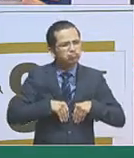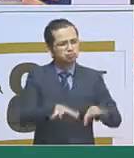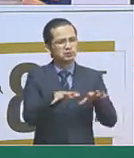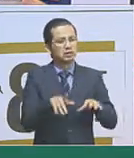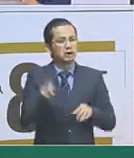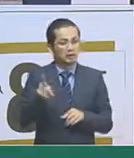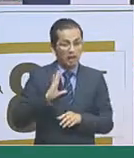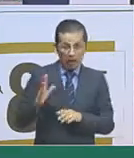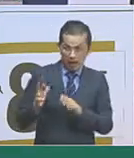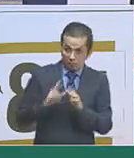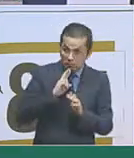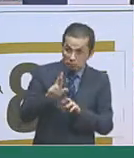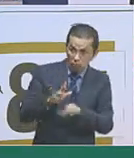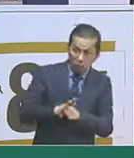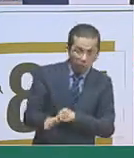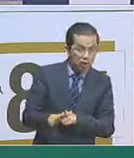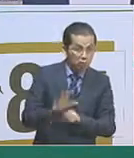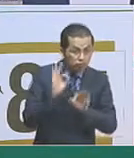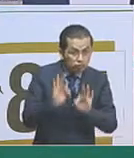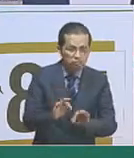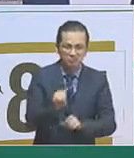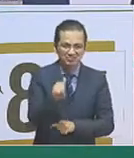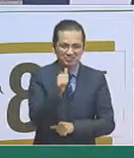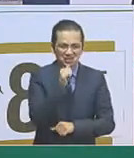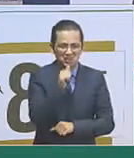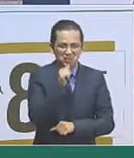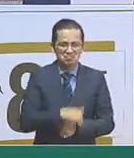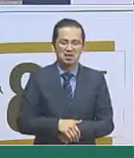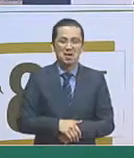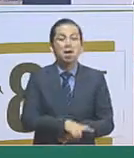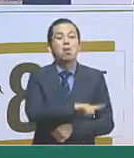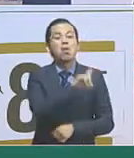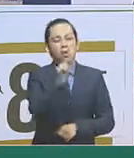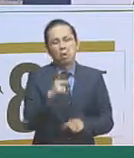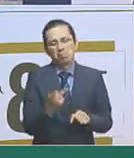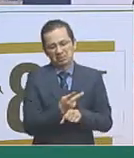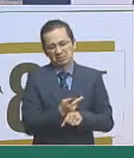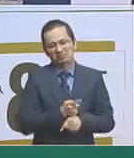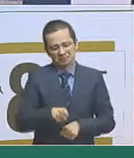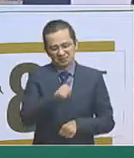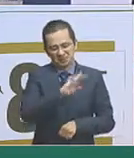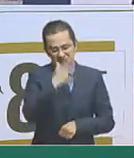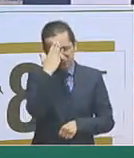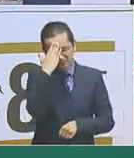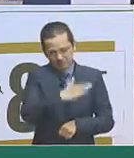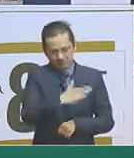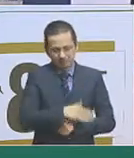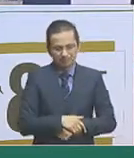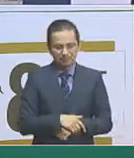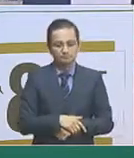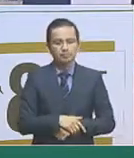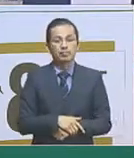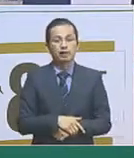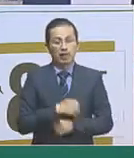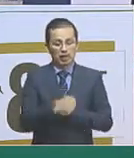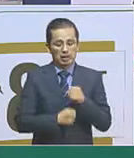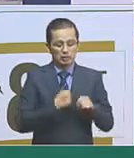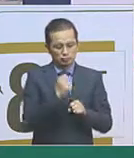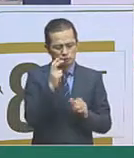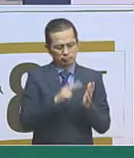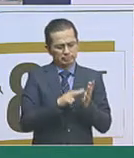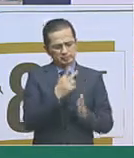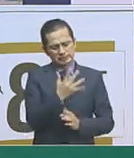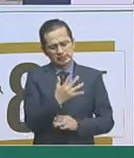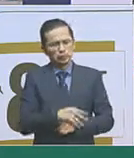y el resto de la historia pues ya es conocida por todos nosotros entre 2005 y 2006